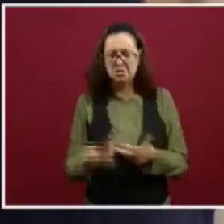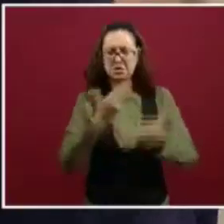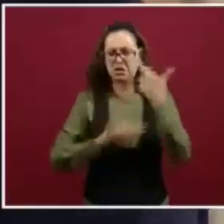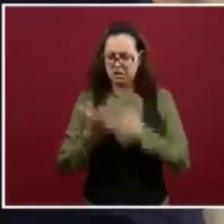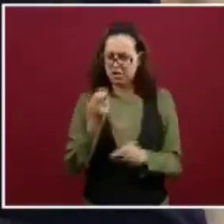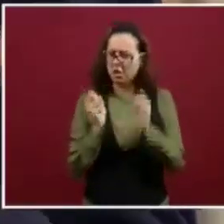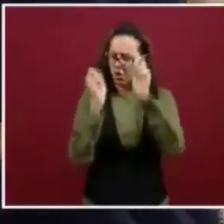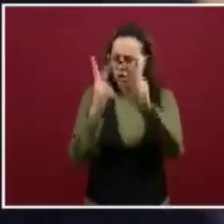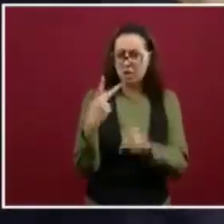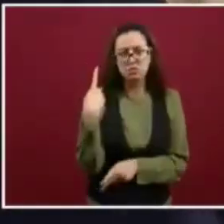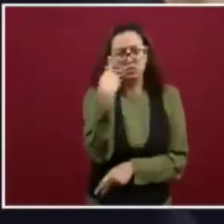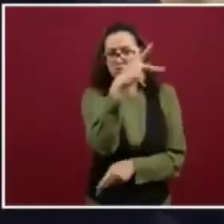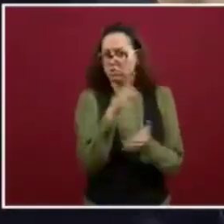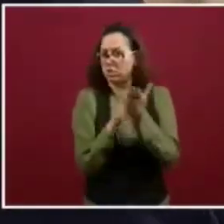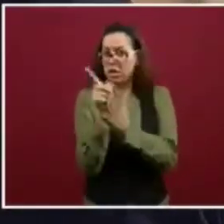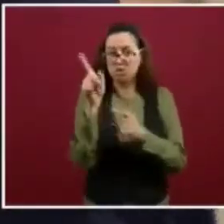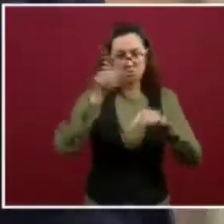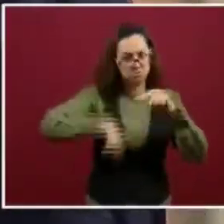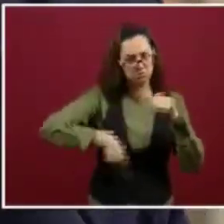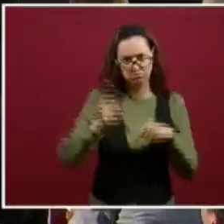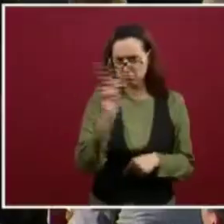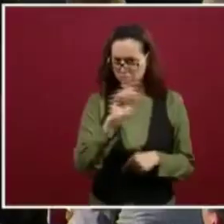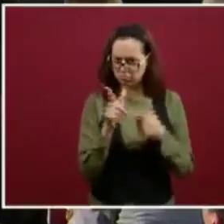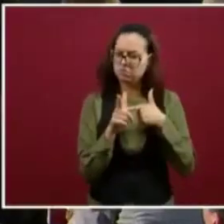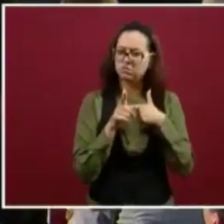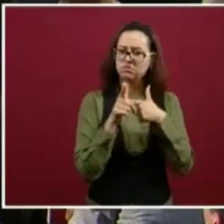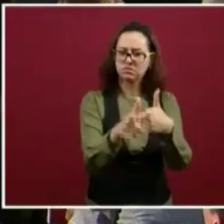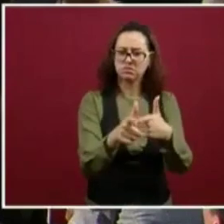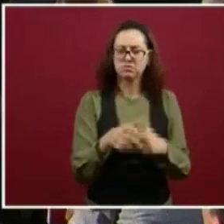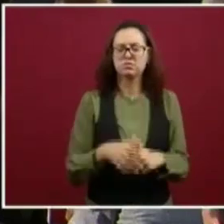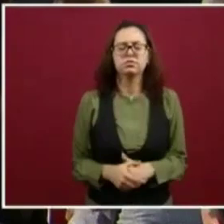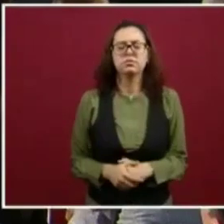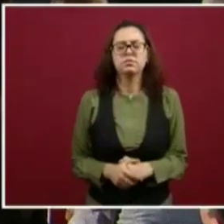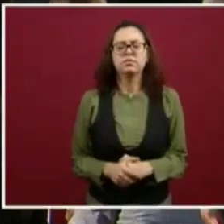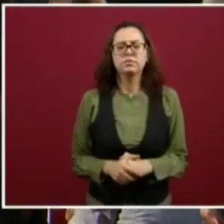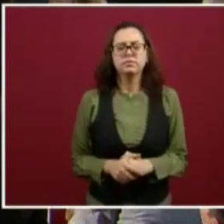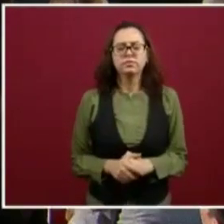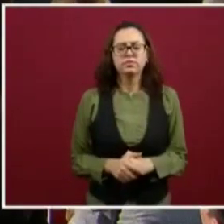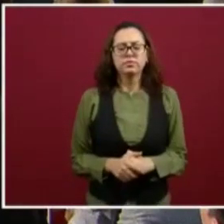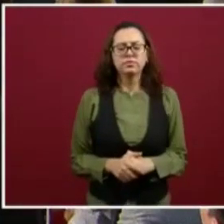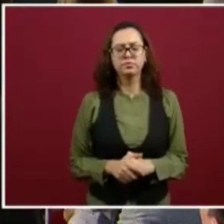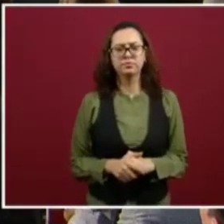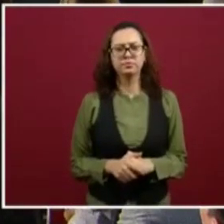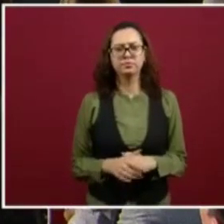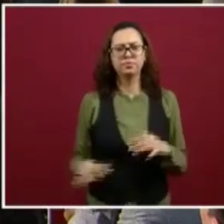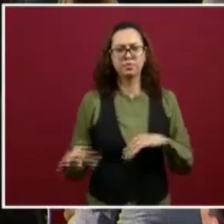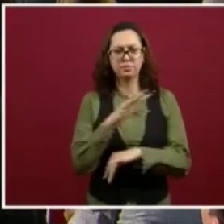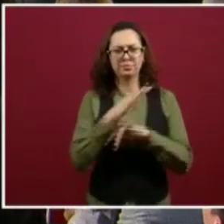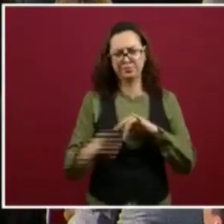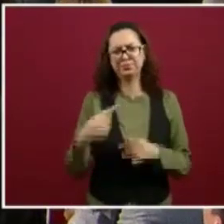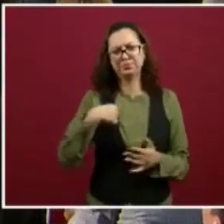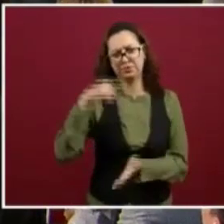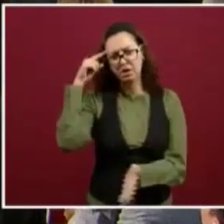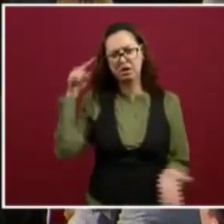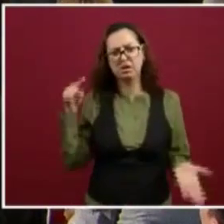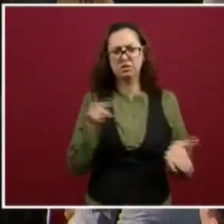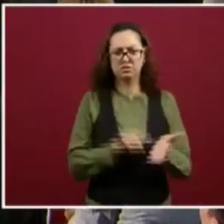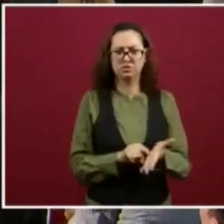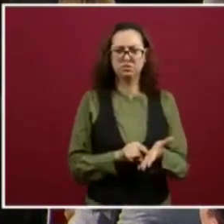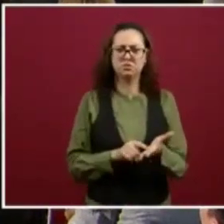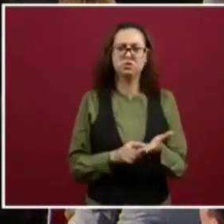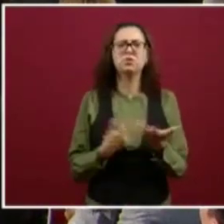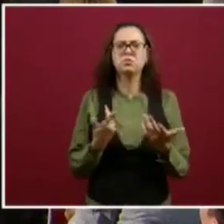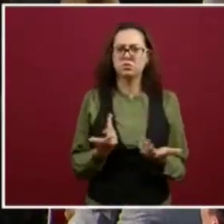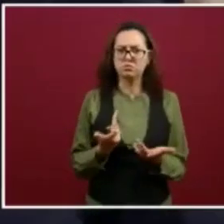su seguro, con lo que hayan acumulado en la vida. Y por último, yo creo, señor presidente, obviamente sin falsa